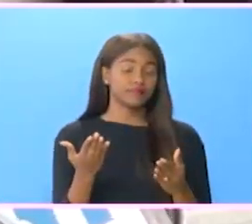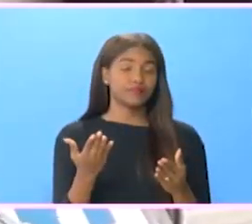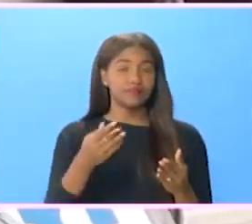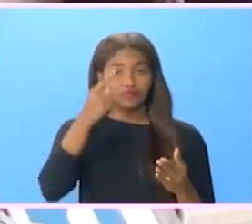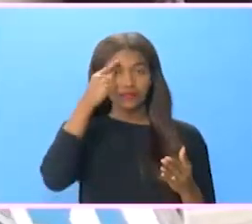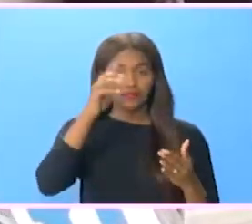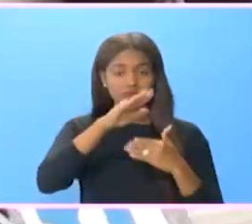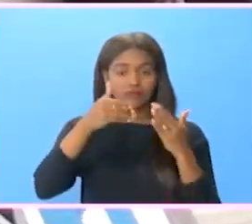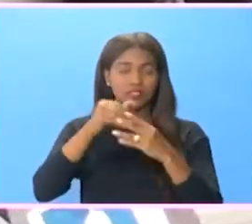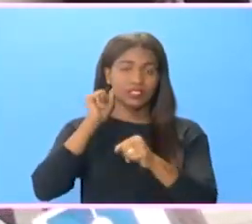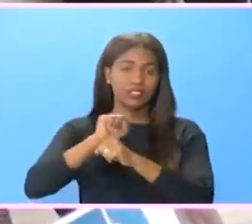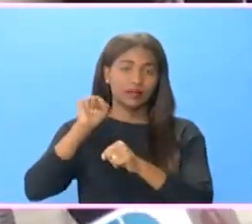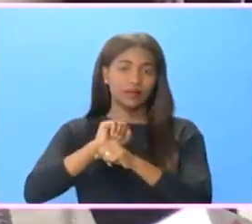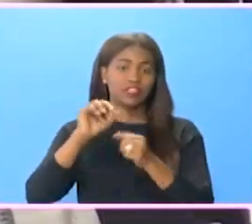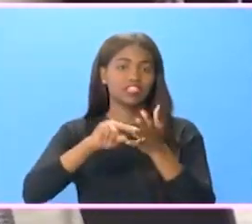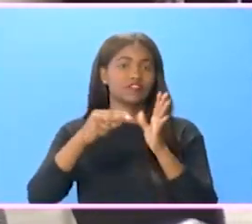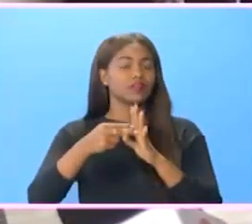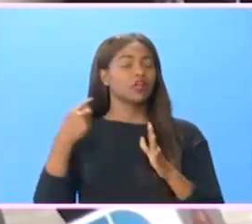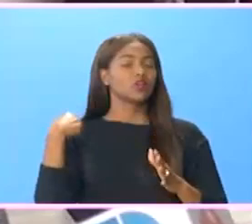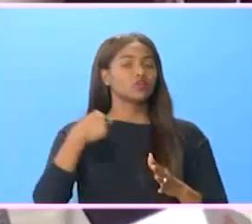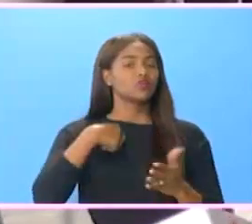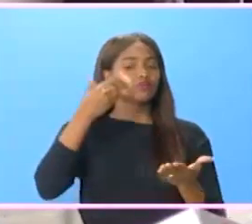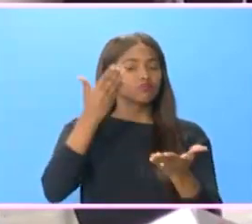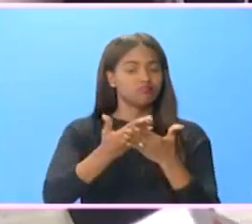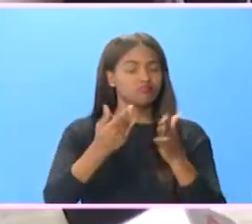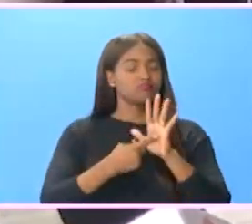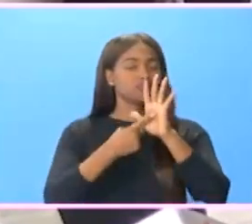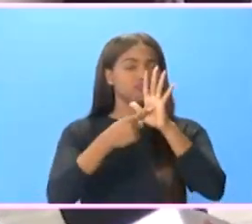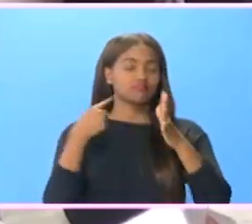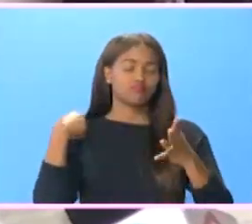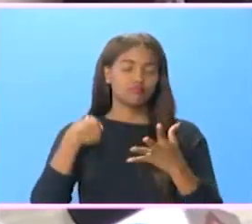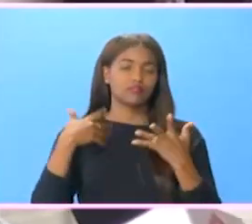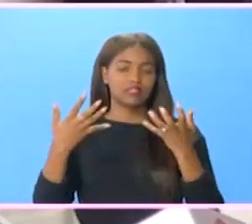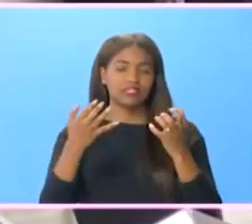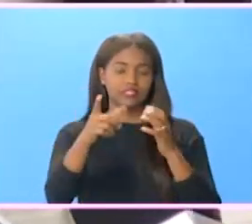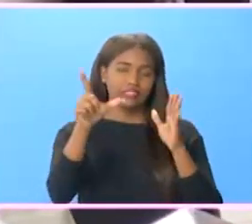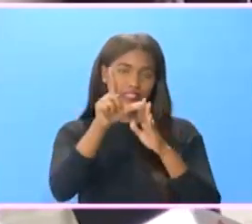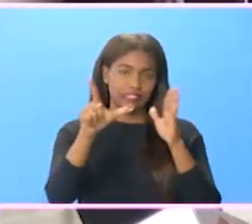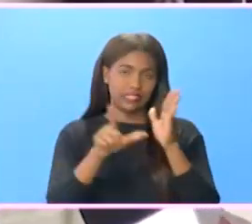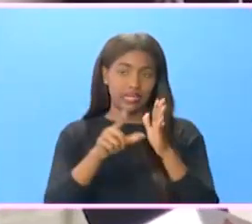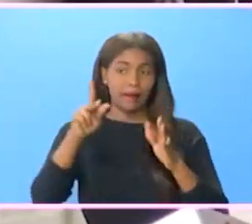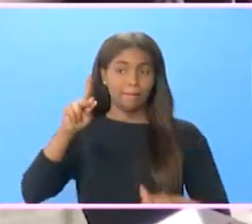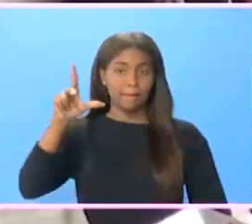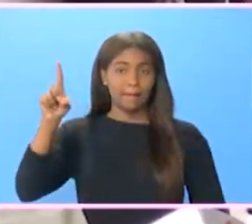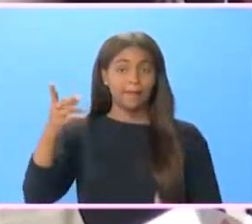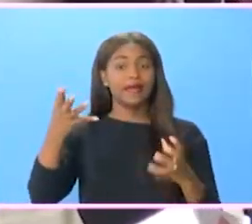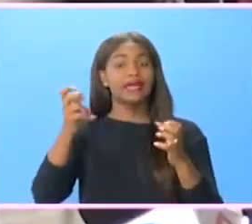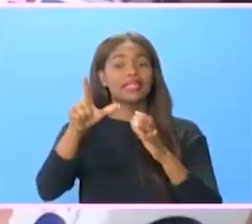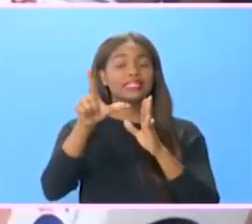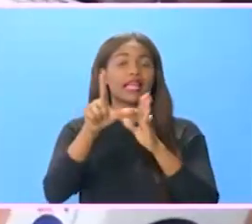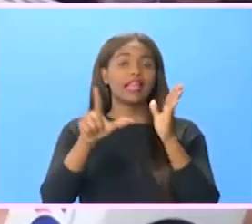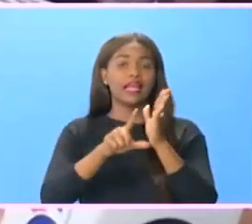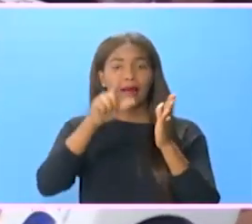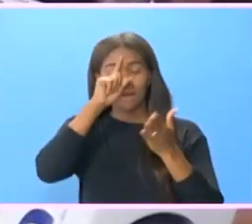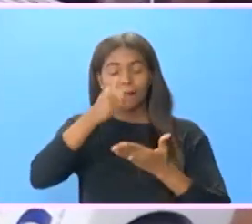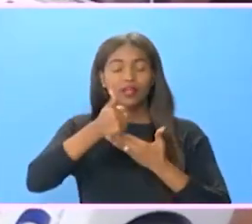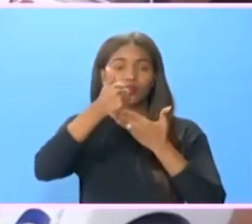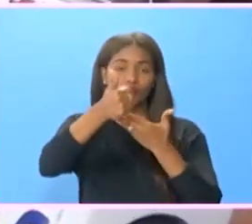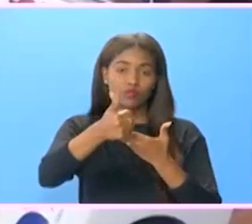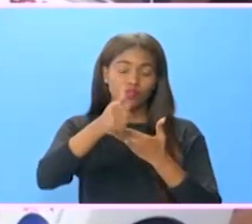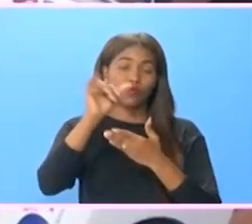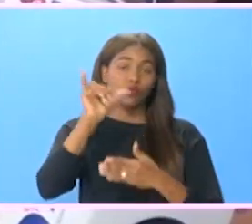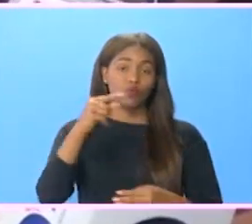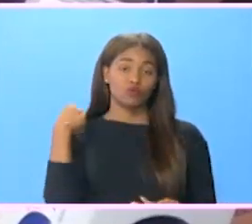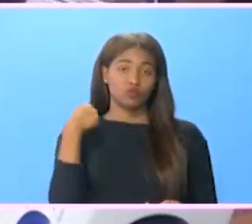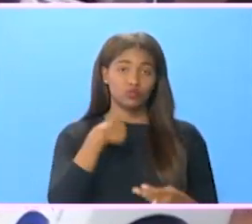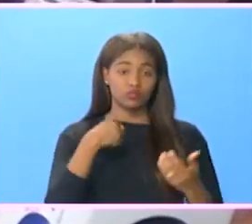del oficialismo. Entonces nosotros estamos dando muestra que queremos esa ley, el PLD quiere esa ley porque es una ley que beneficia. Y sí, nosotros